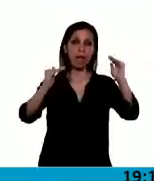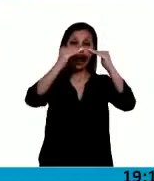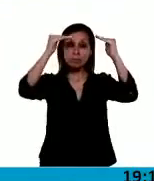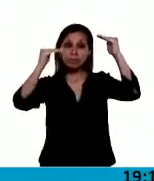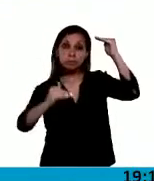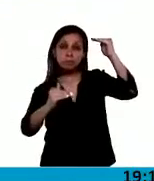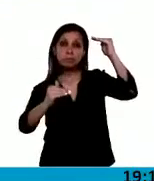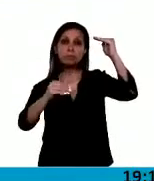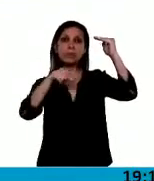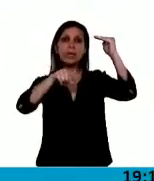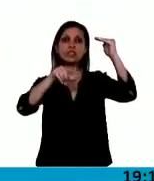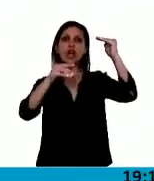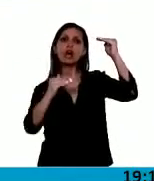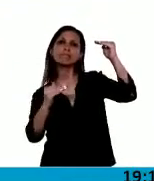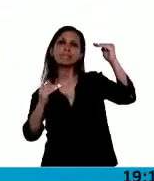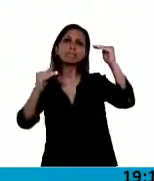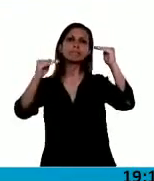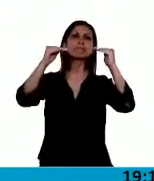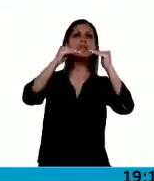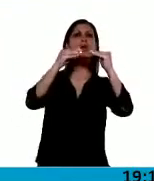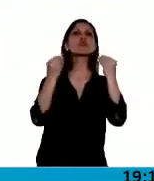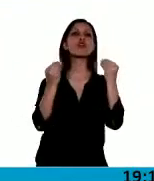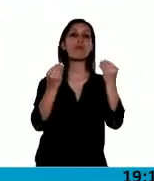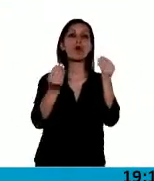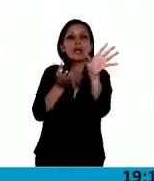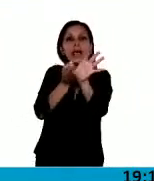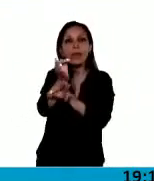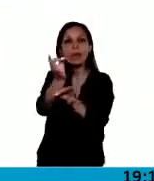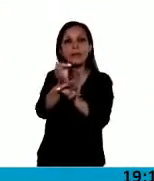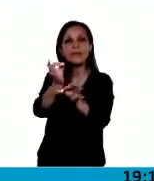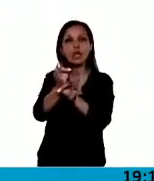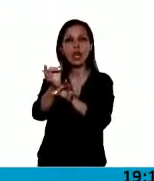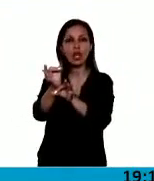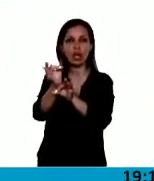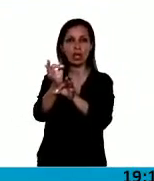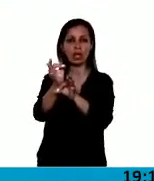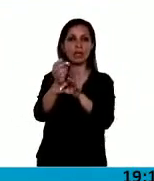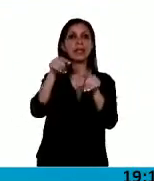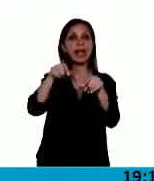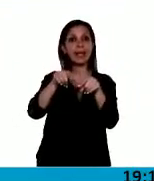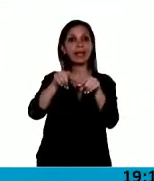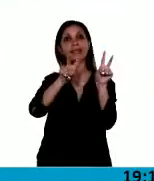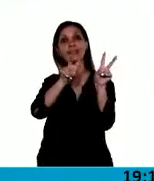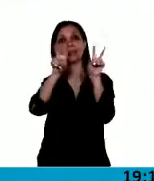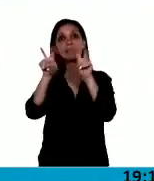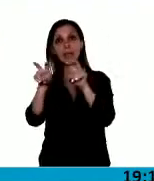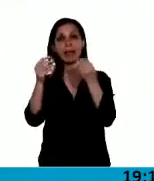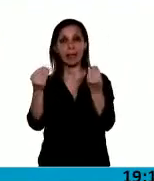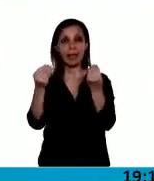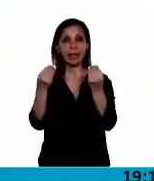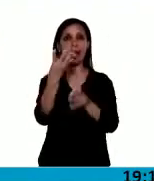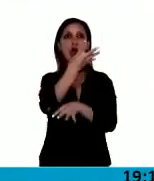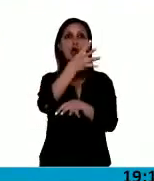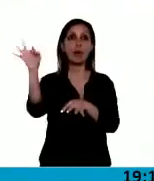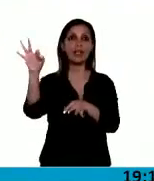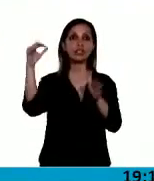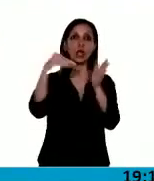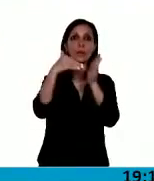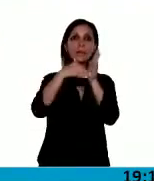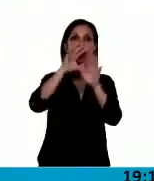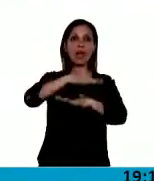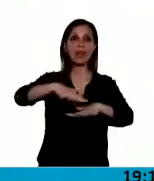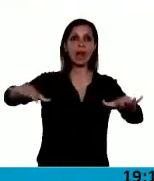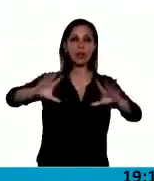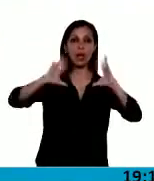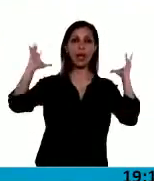se corrige también con educación y entonces aquí vamos a que hay más de 400 millones de alumnos en el